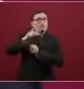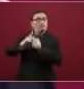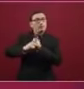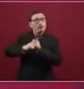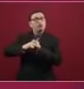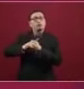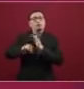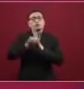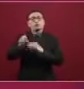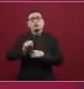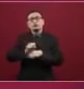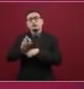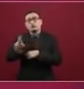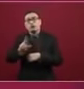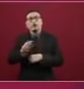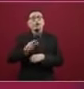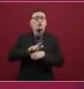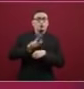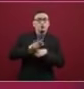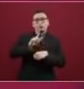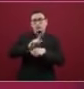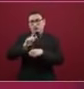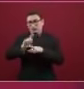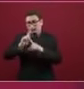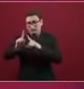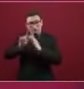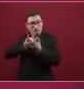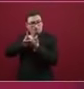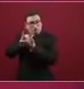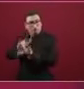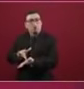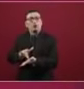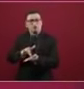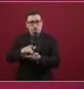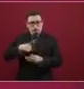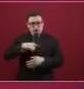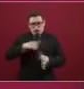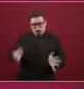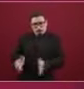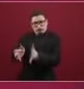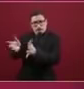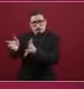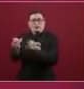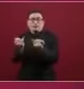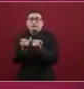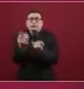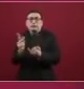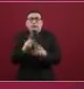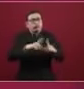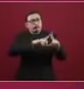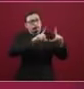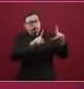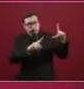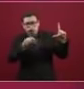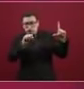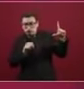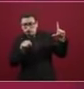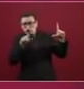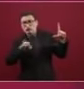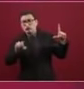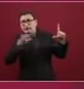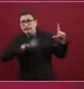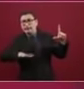El Salvador, en Honduras, en Guatemala, como lo estamos haciendo en el sureste de nuestro país,